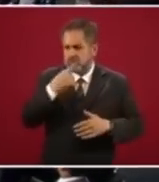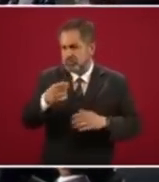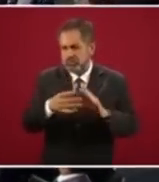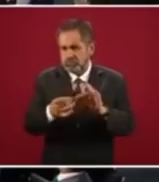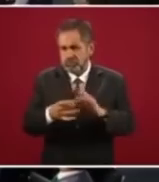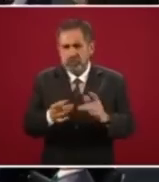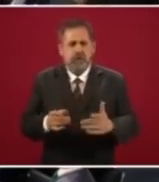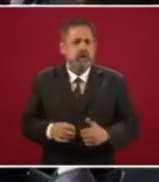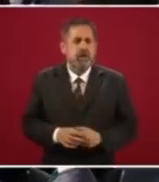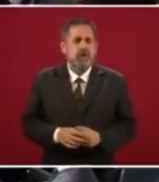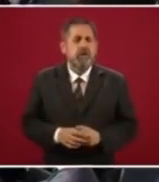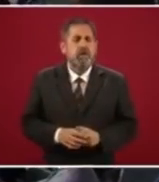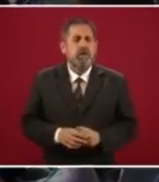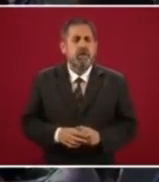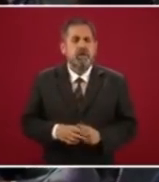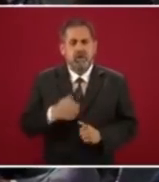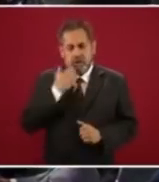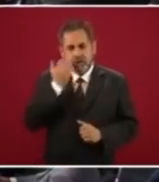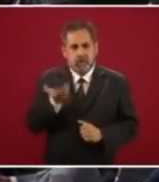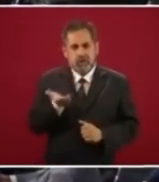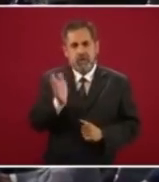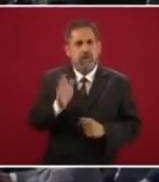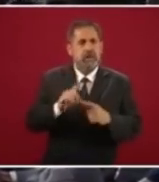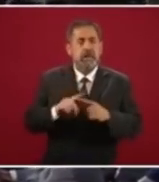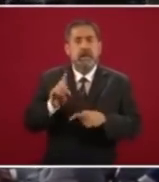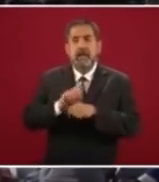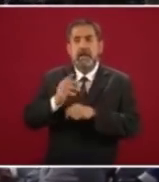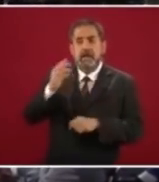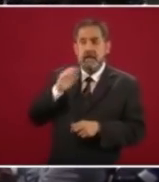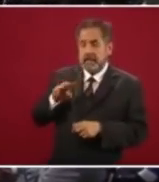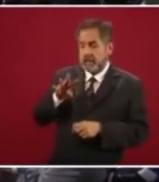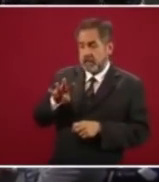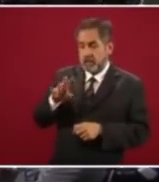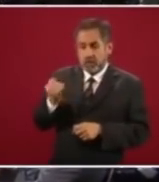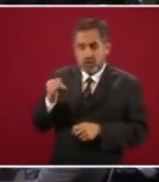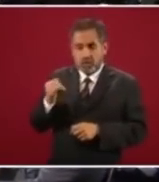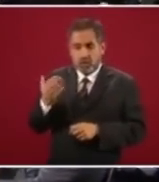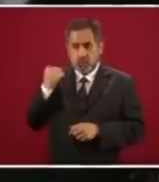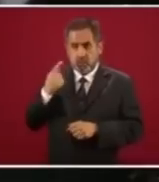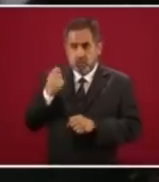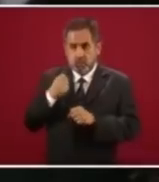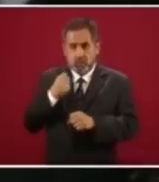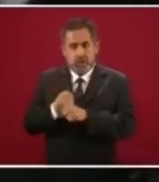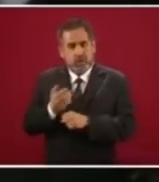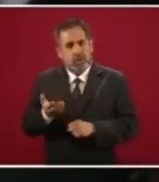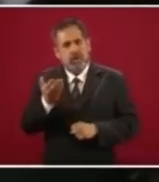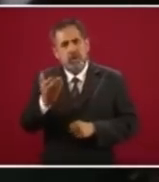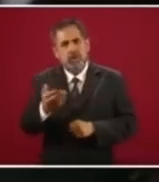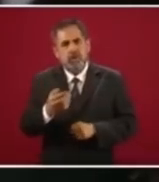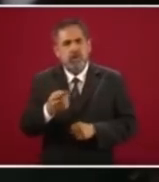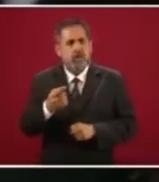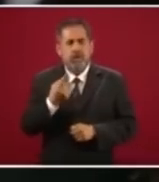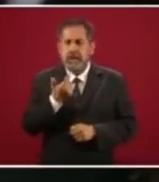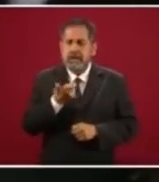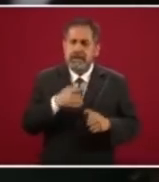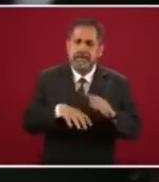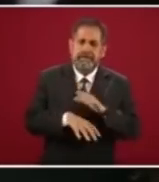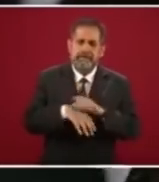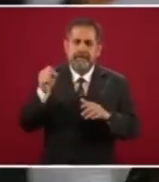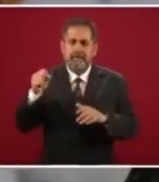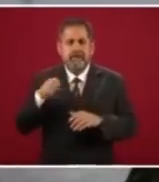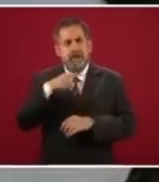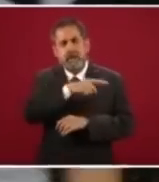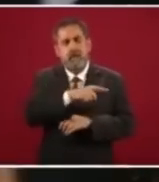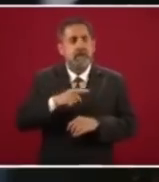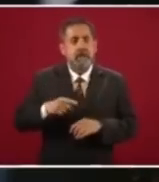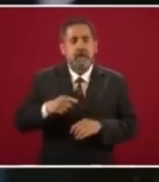porque yo aquí le planteaba el 19 de junio pasado un saqueo que hubo en el Centro Social